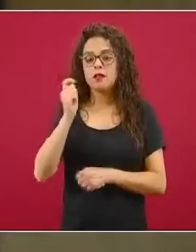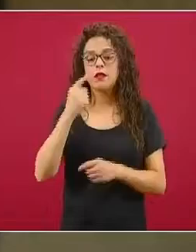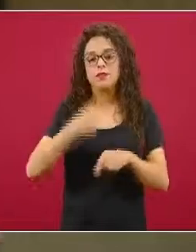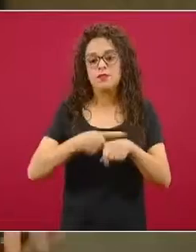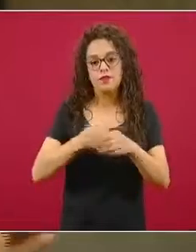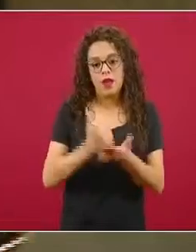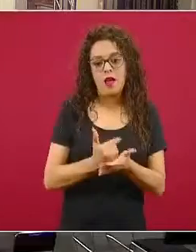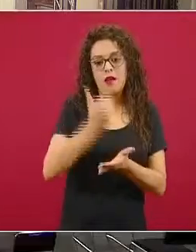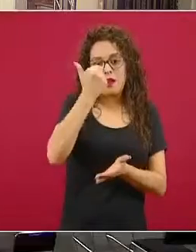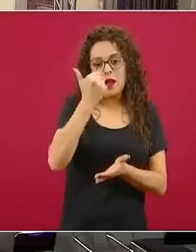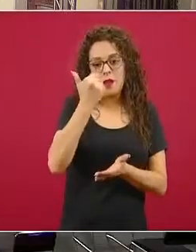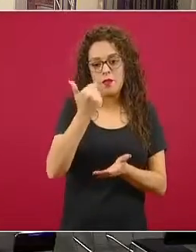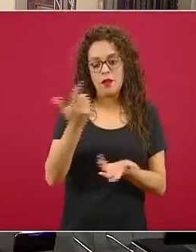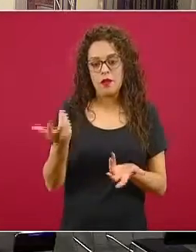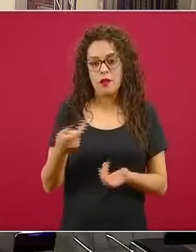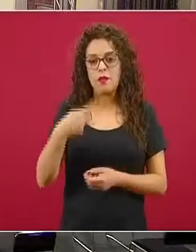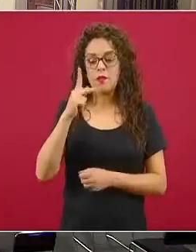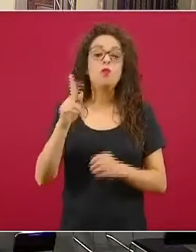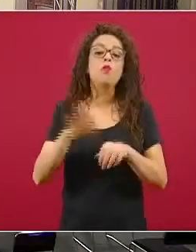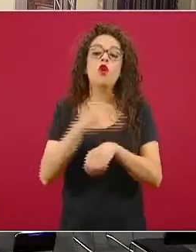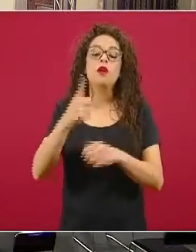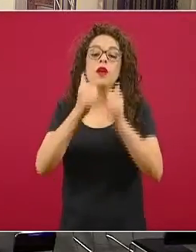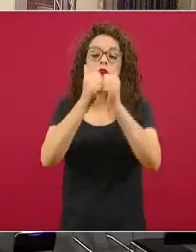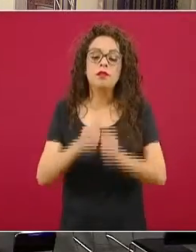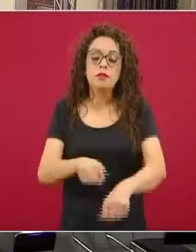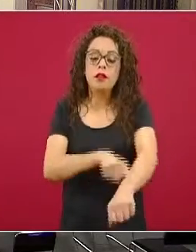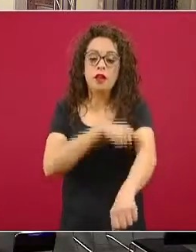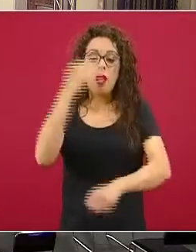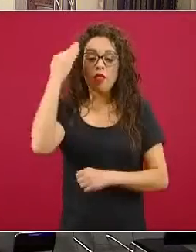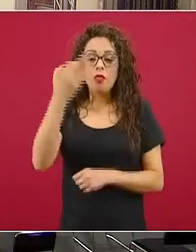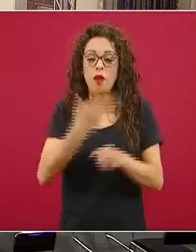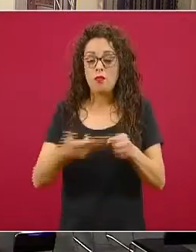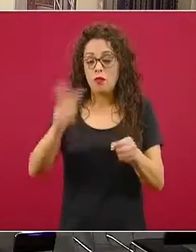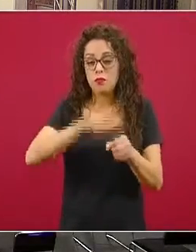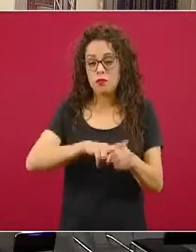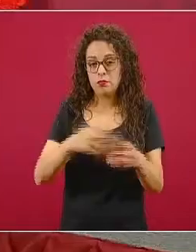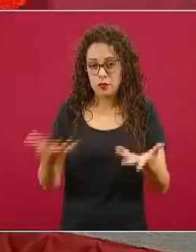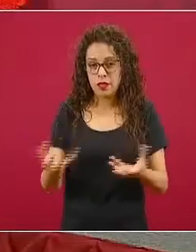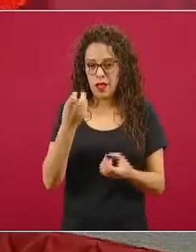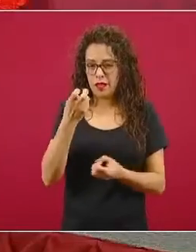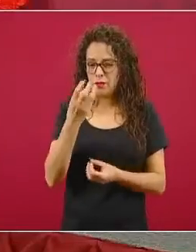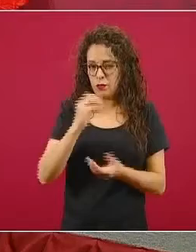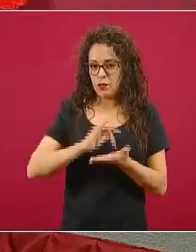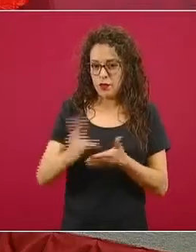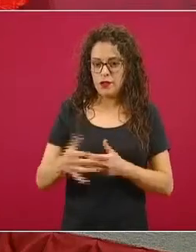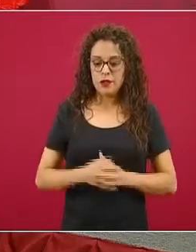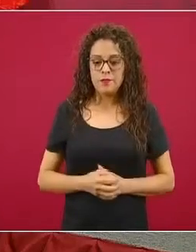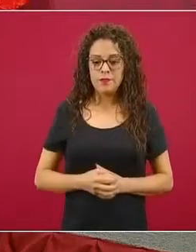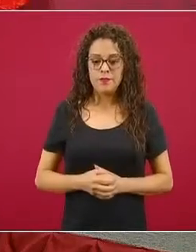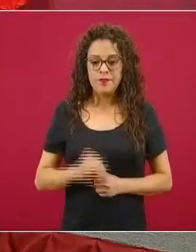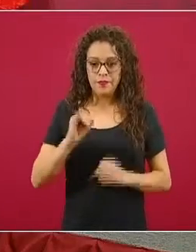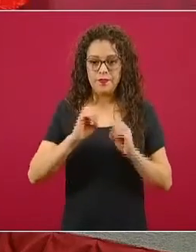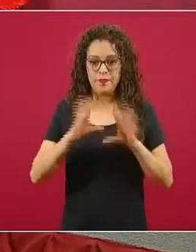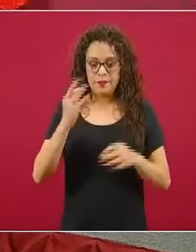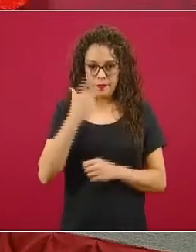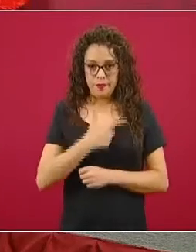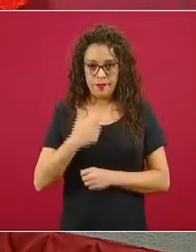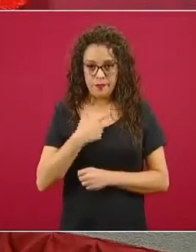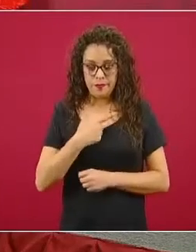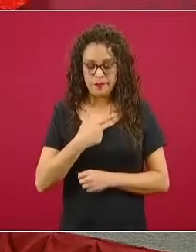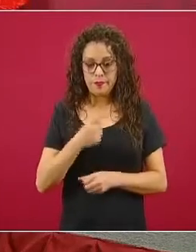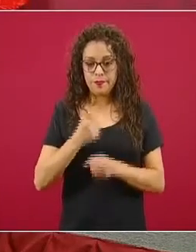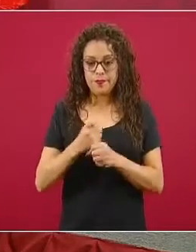en hospitales y que tuvieron un largo periodo de hospitalización. Muchas gracias. Claro. Con mucho gusto. Primero